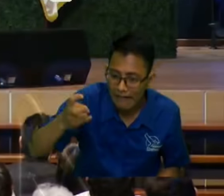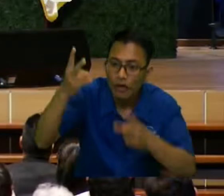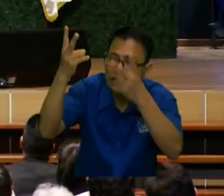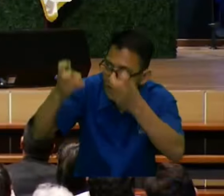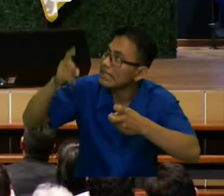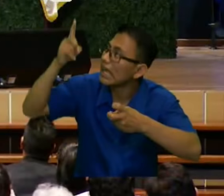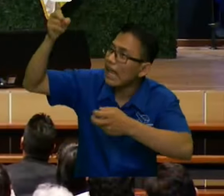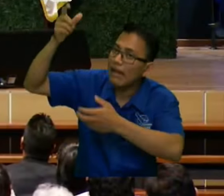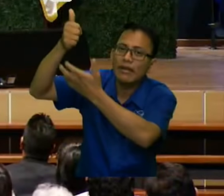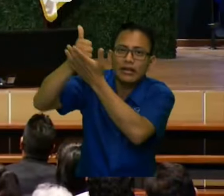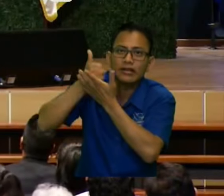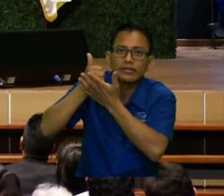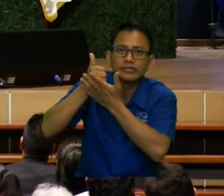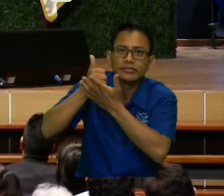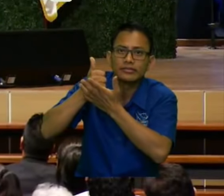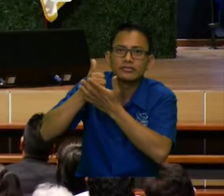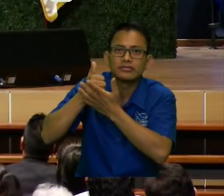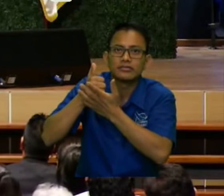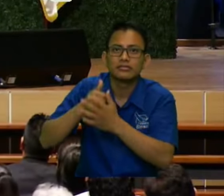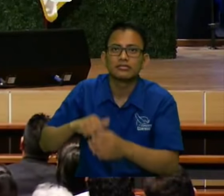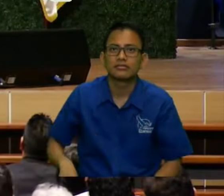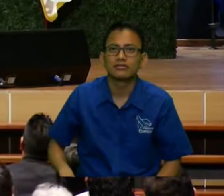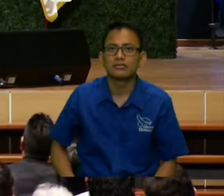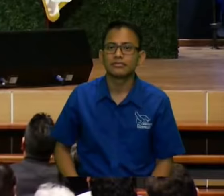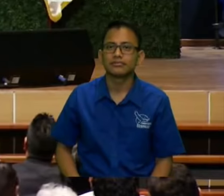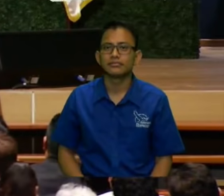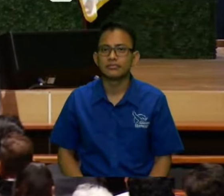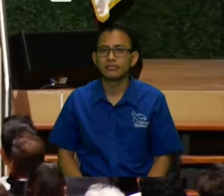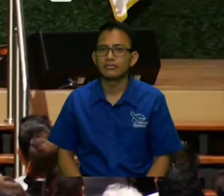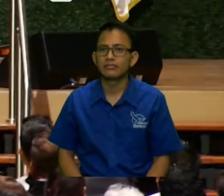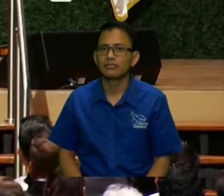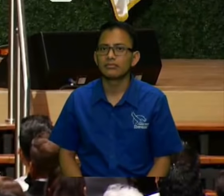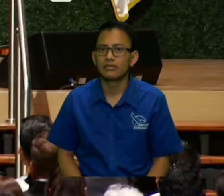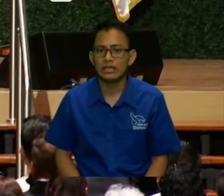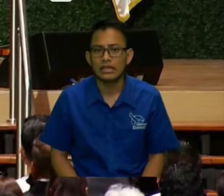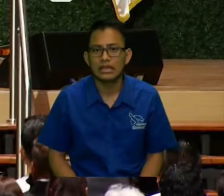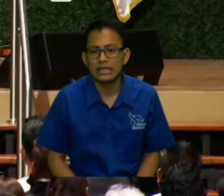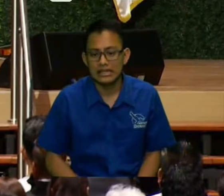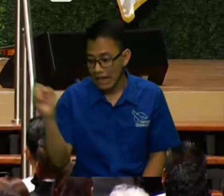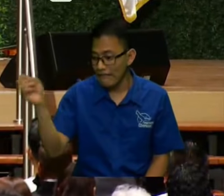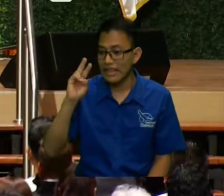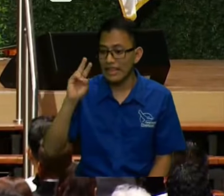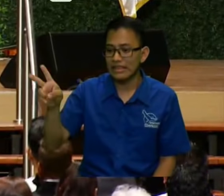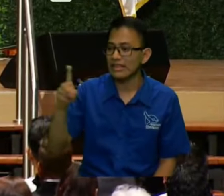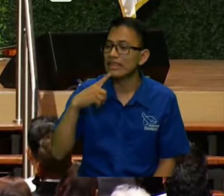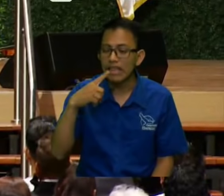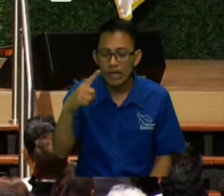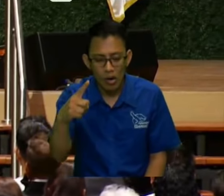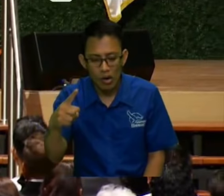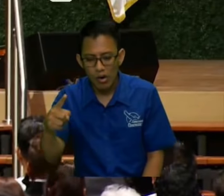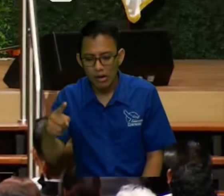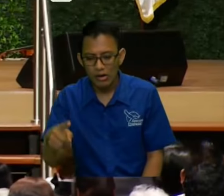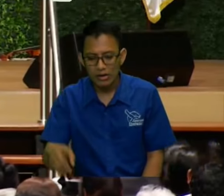Pero eso es que David se llevó la espada de Goliat y dijo: ninguna mejor que esta, porque le costaba jalar la espada del gigante, y mientras la